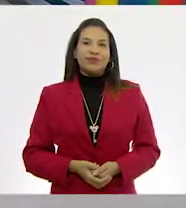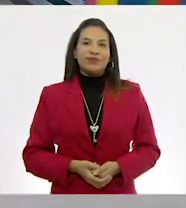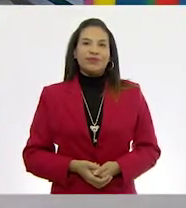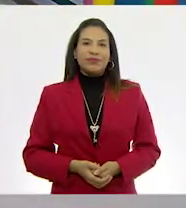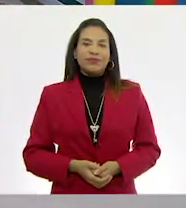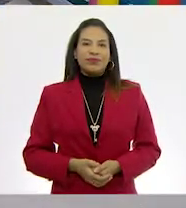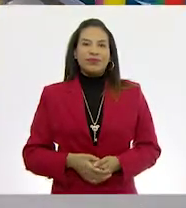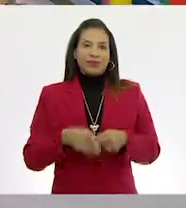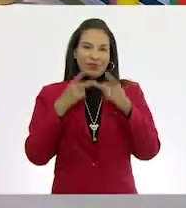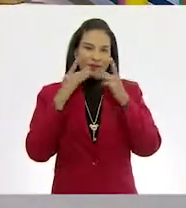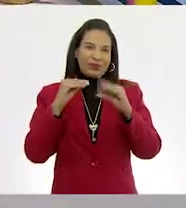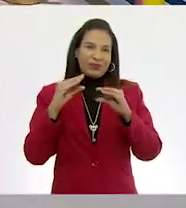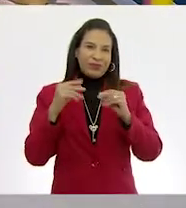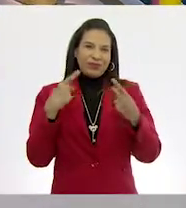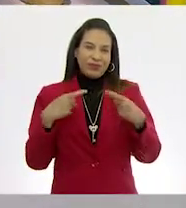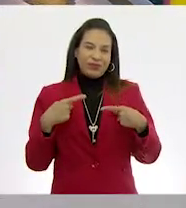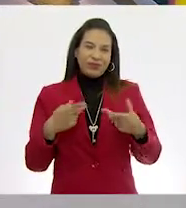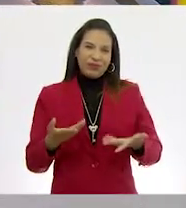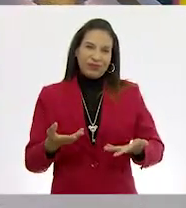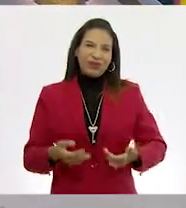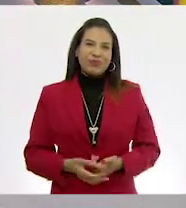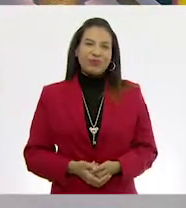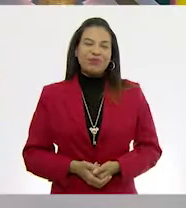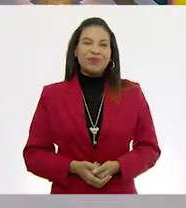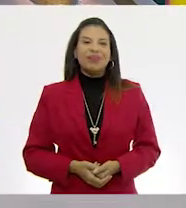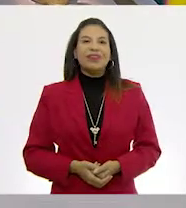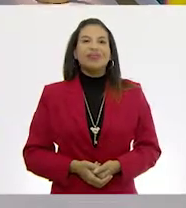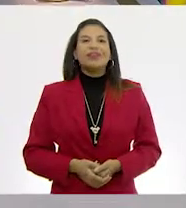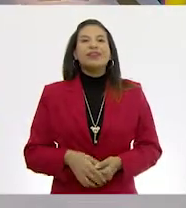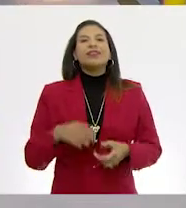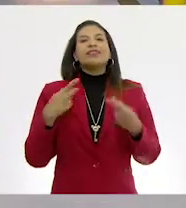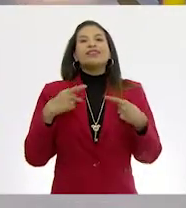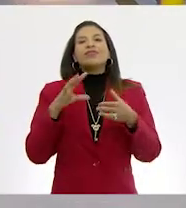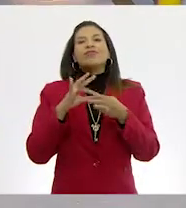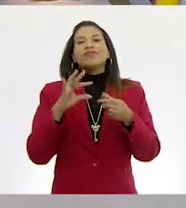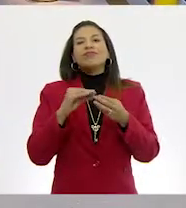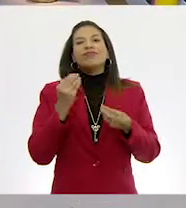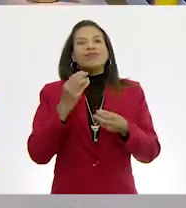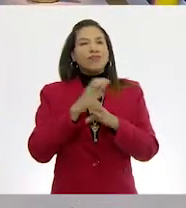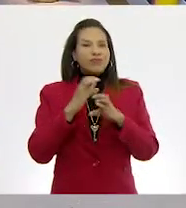en esta plática